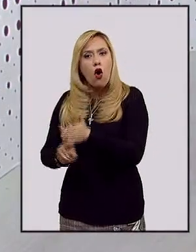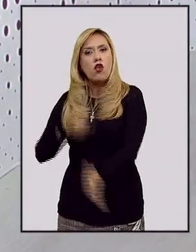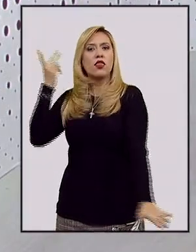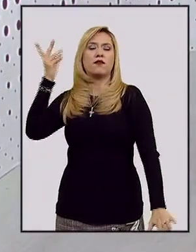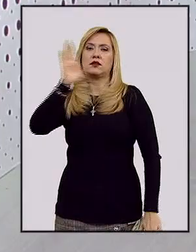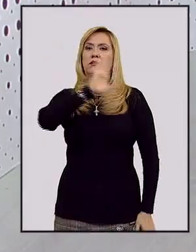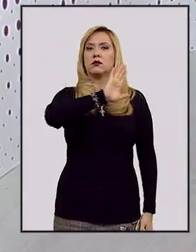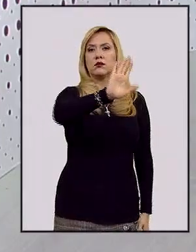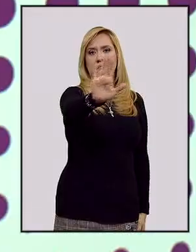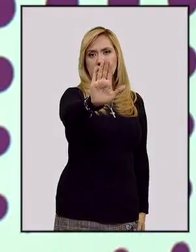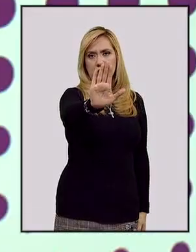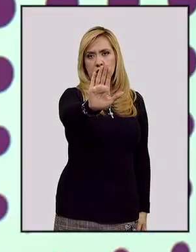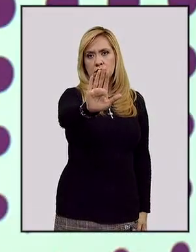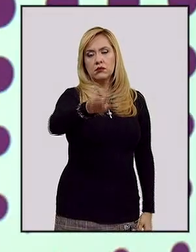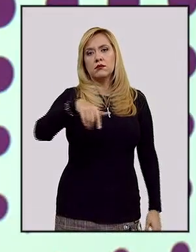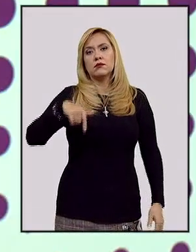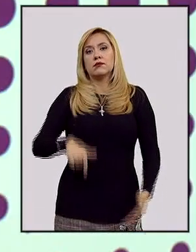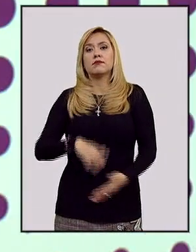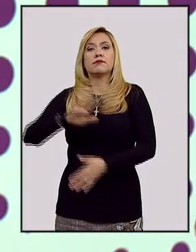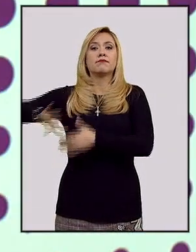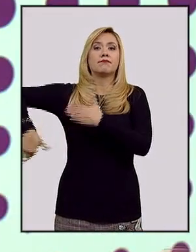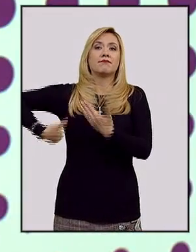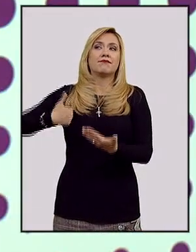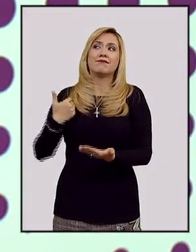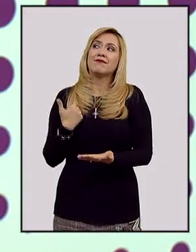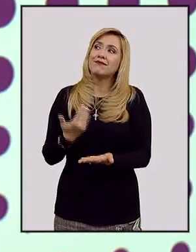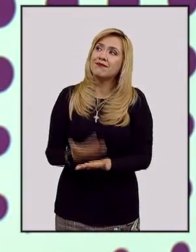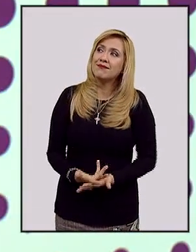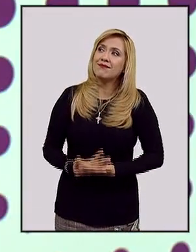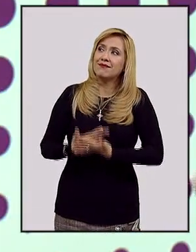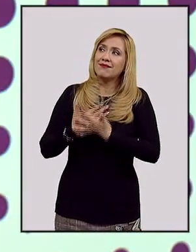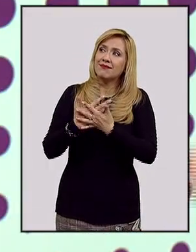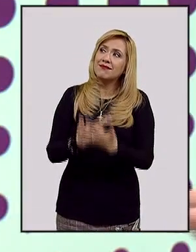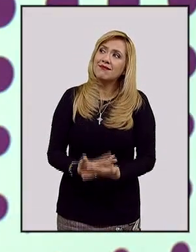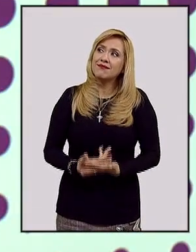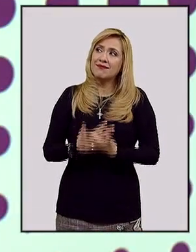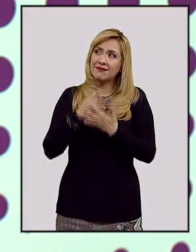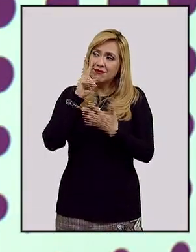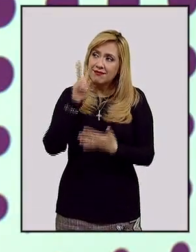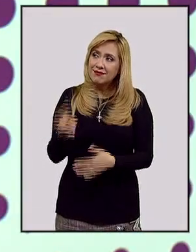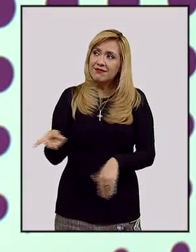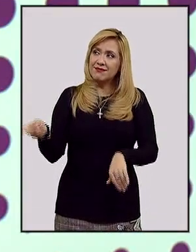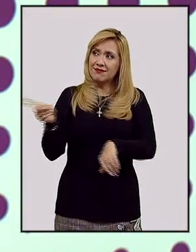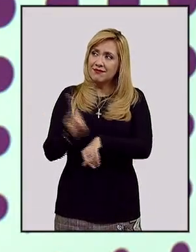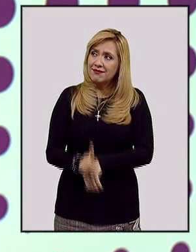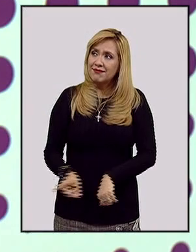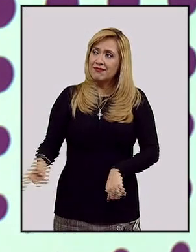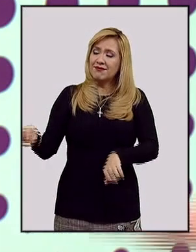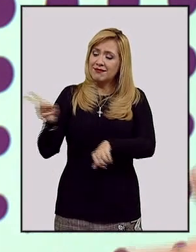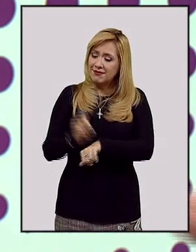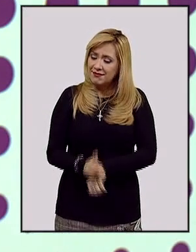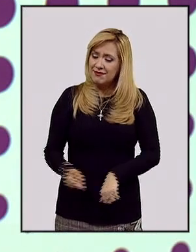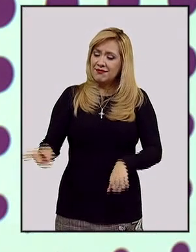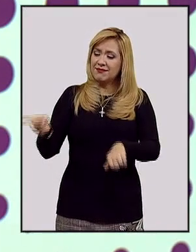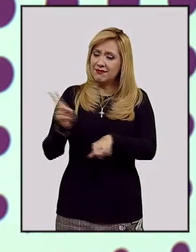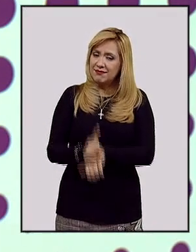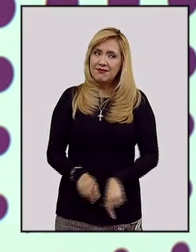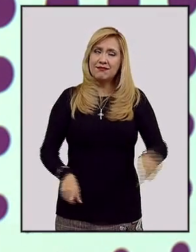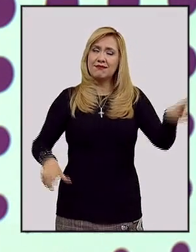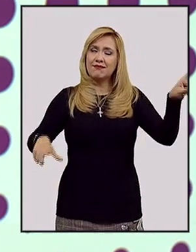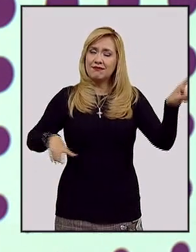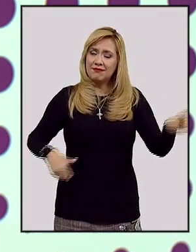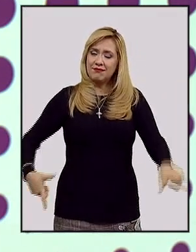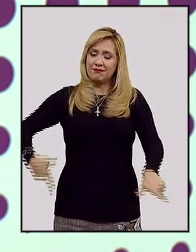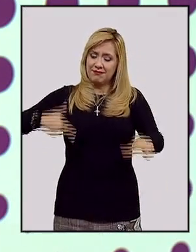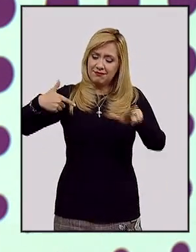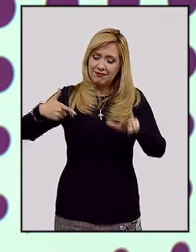acaba siendo el gran pendiente que nosotras tenemos en nuestro trabajo a la hora de acompañar los casos y que el Estado